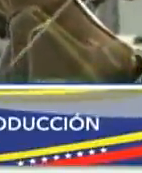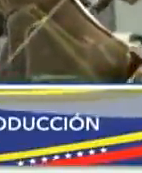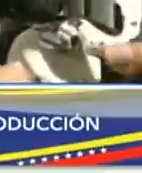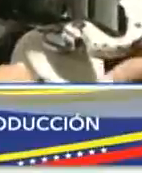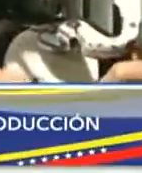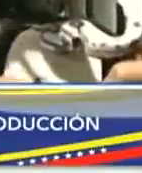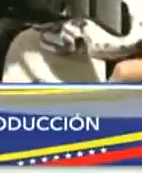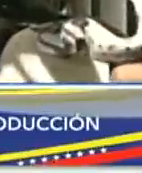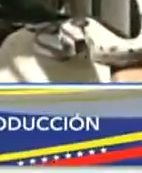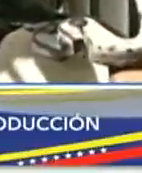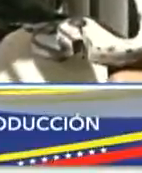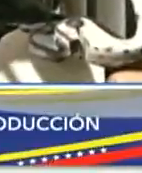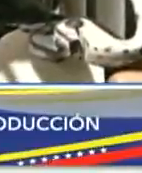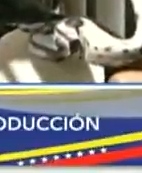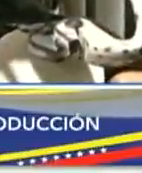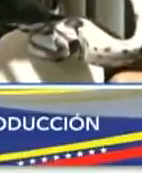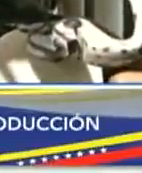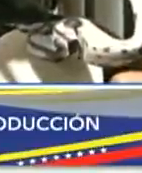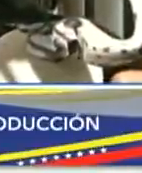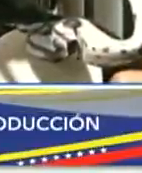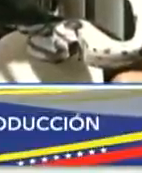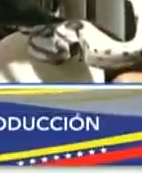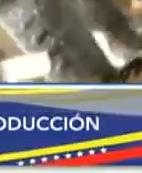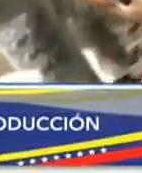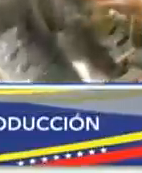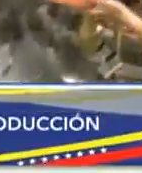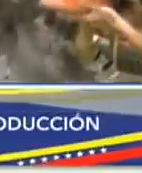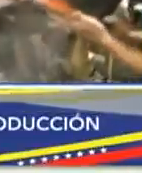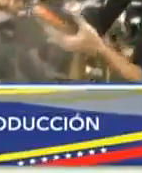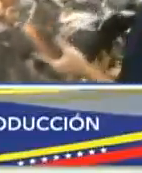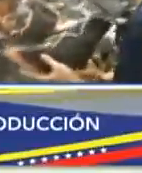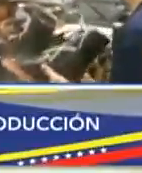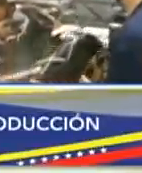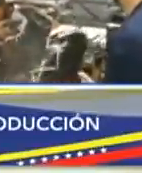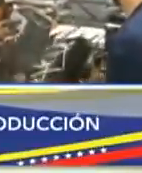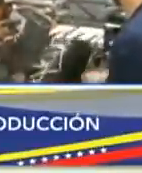el ingreso, mejorar todo para producir más.